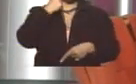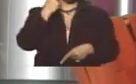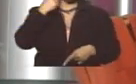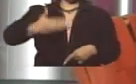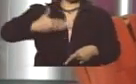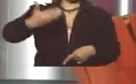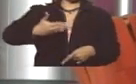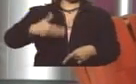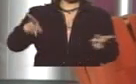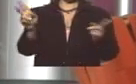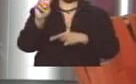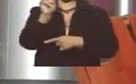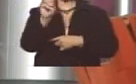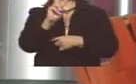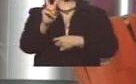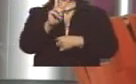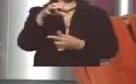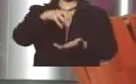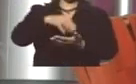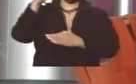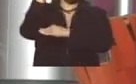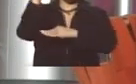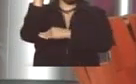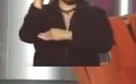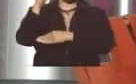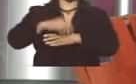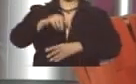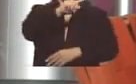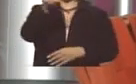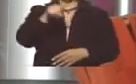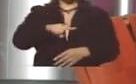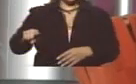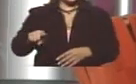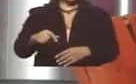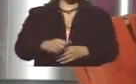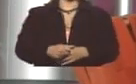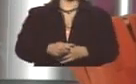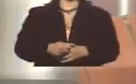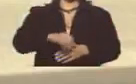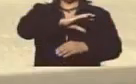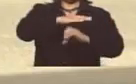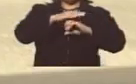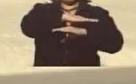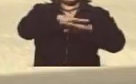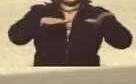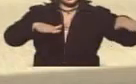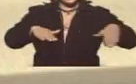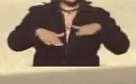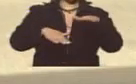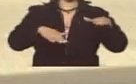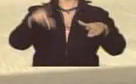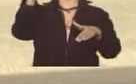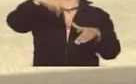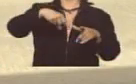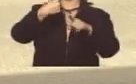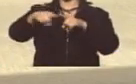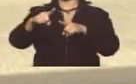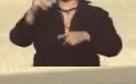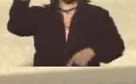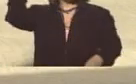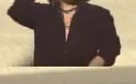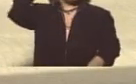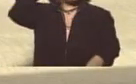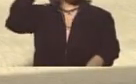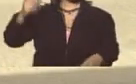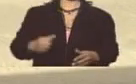música tradicional, por ejemplo, del estado Lara, del estado Zulia, de los llanos, como dije, y también de la